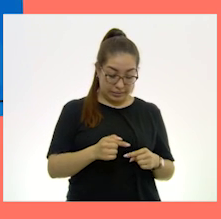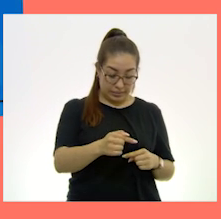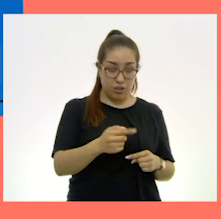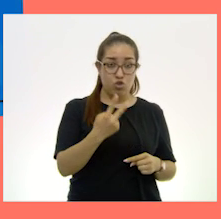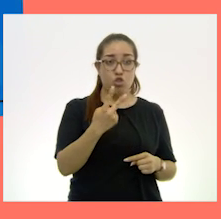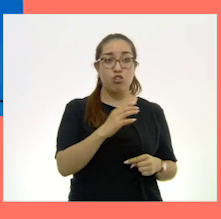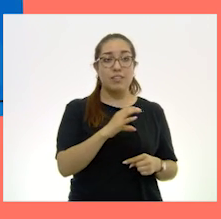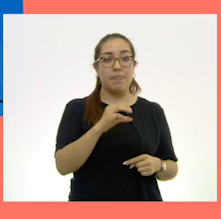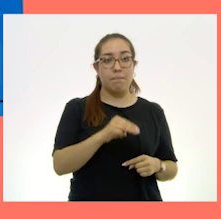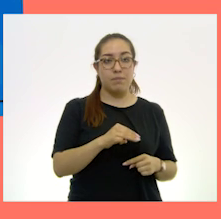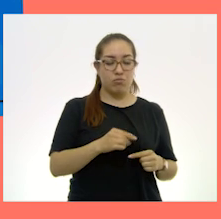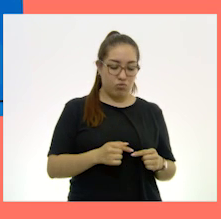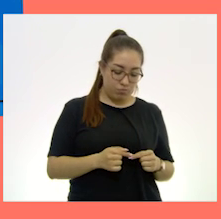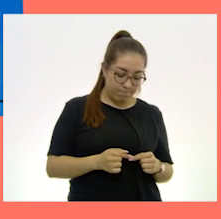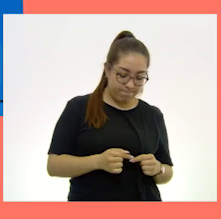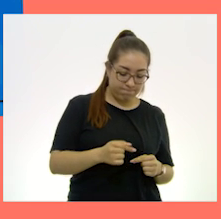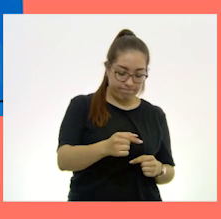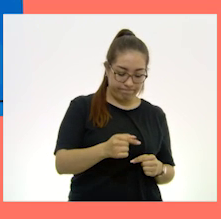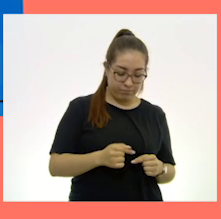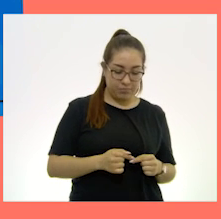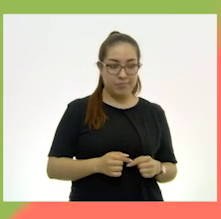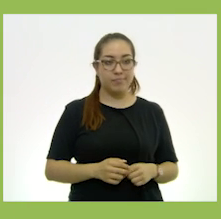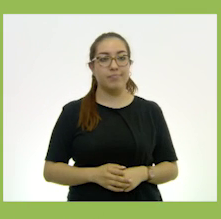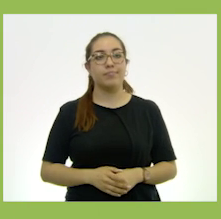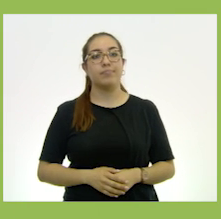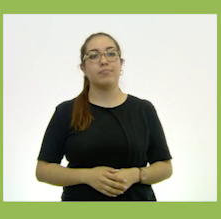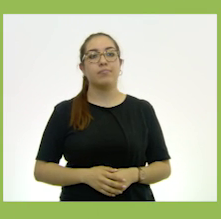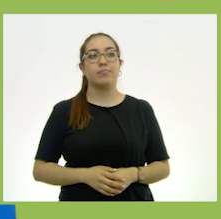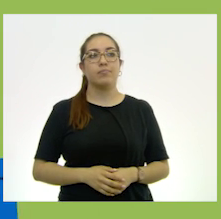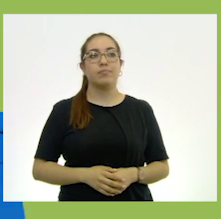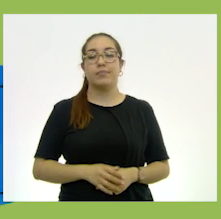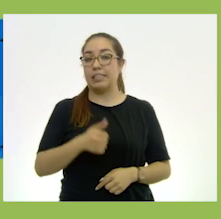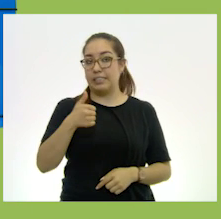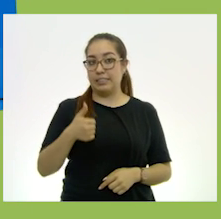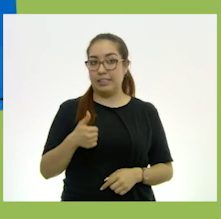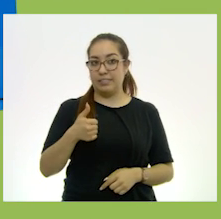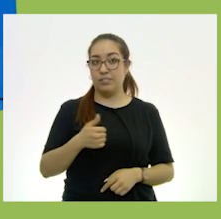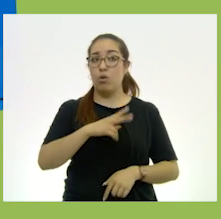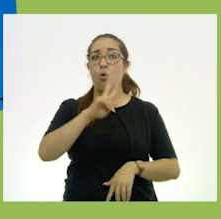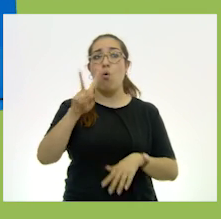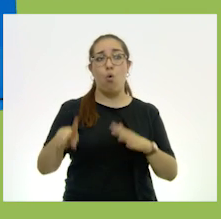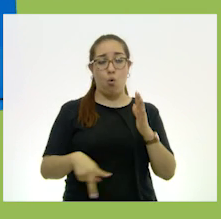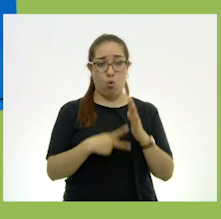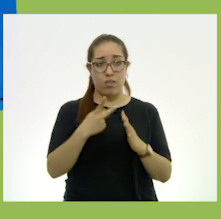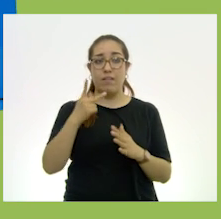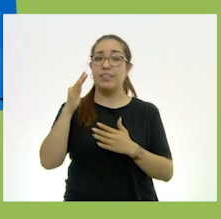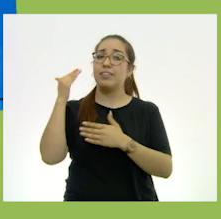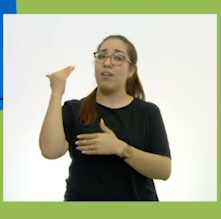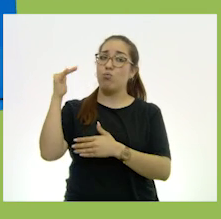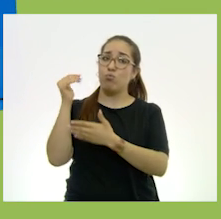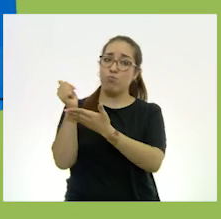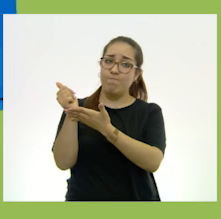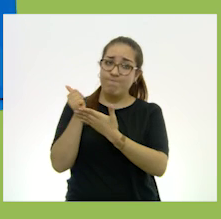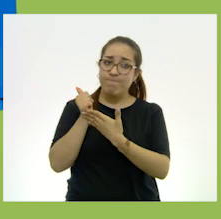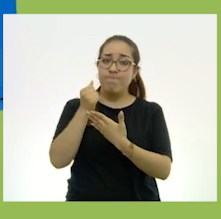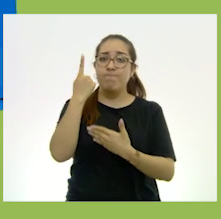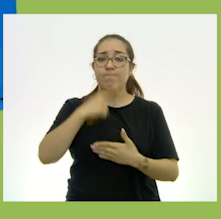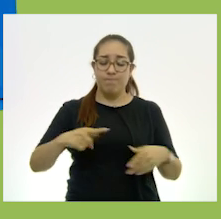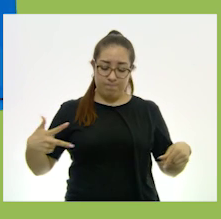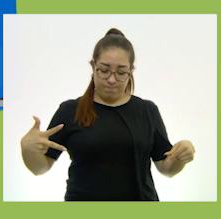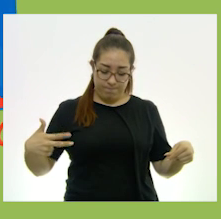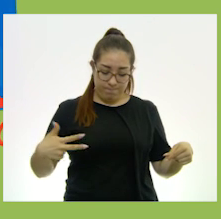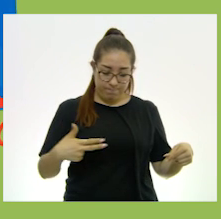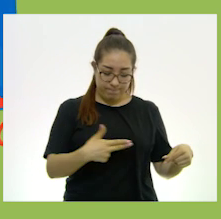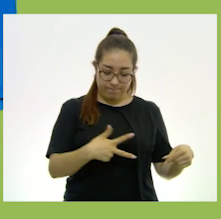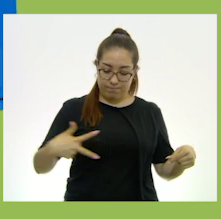2 centímetros de alto arriba y abajo. 6. Nuevamente pide ayuda a un adulto para recortar